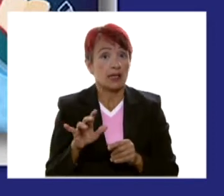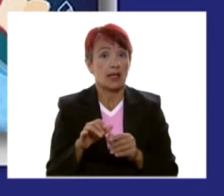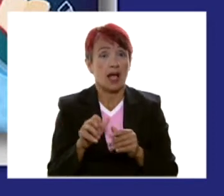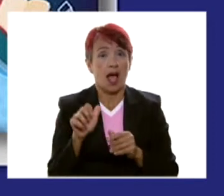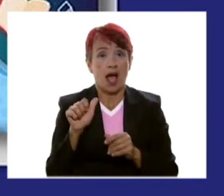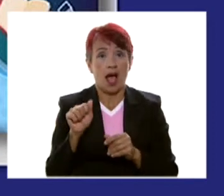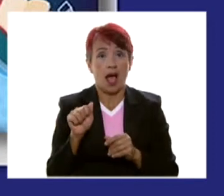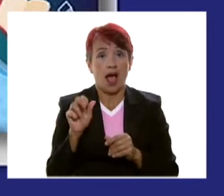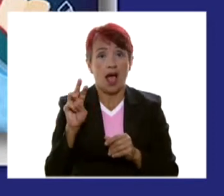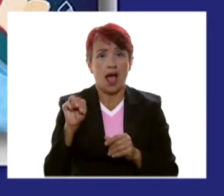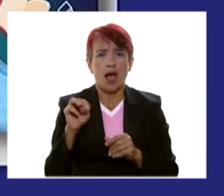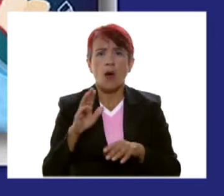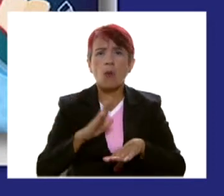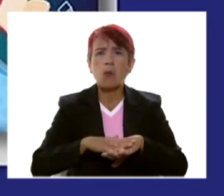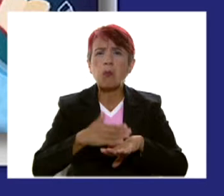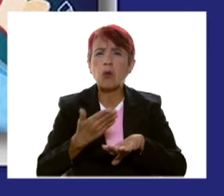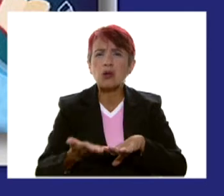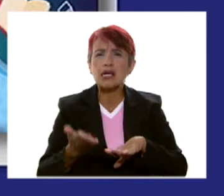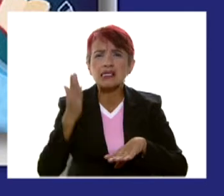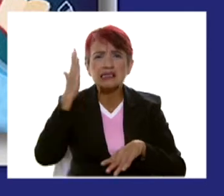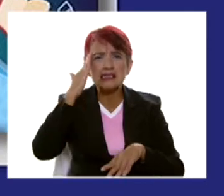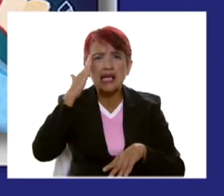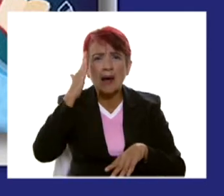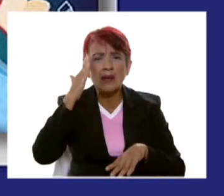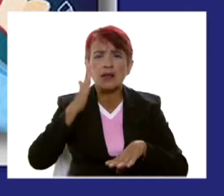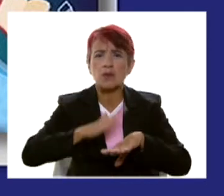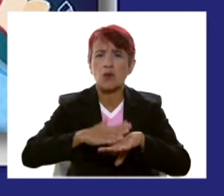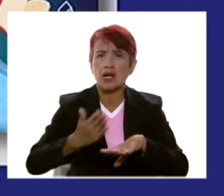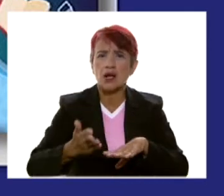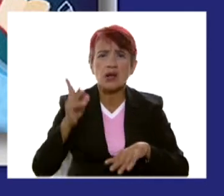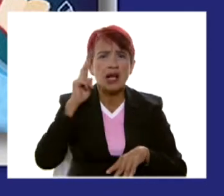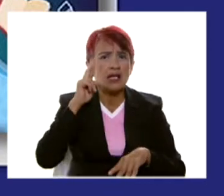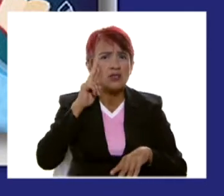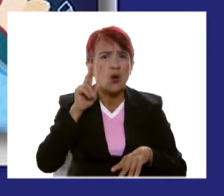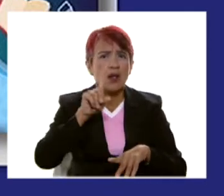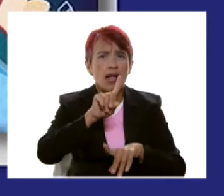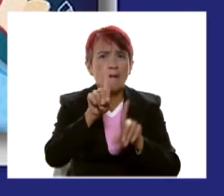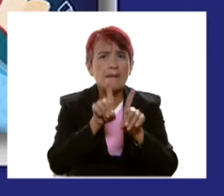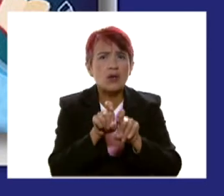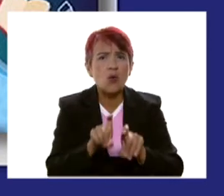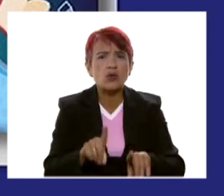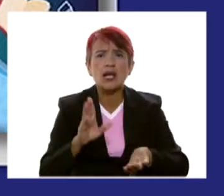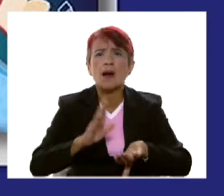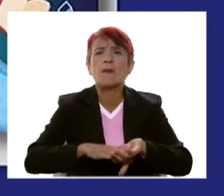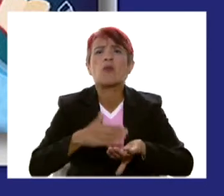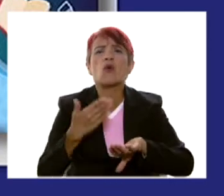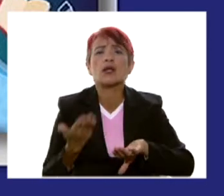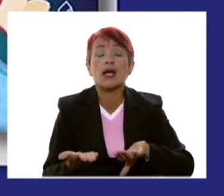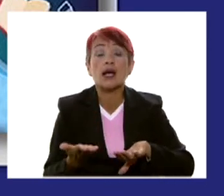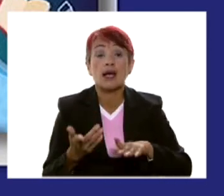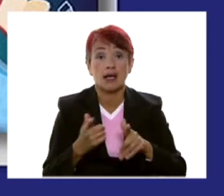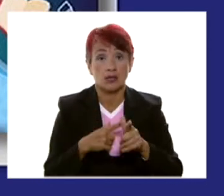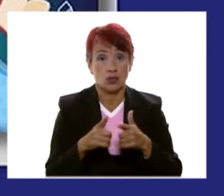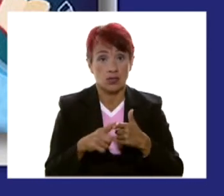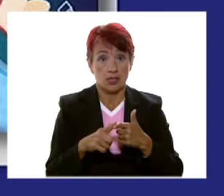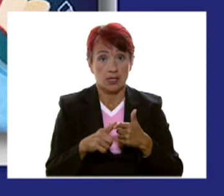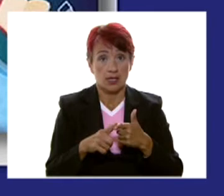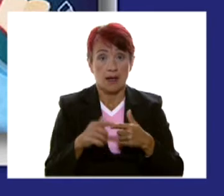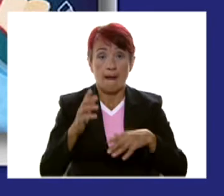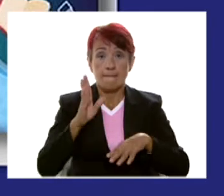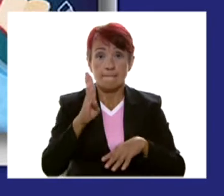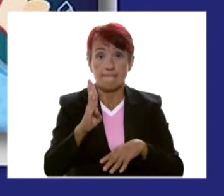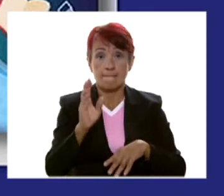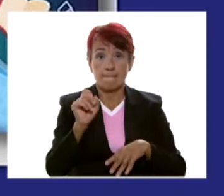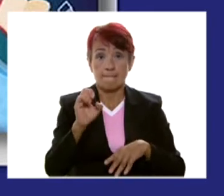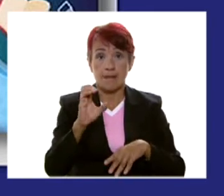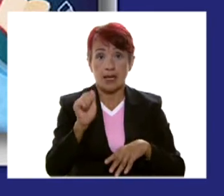que es por qué, necesitamos saber, es una pregunta de alguna razón que necesitamos saber. ¿Okay? Y because es por qué,